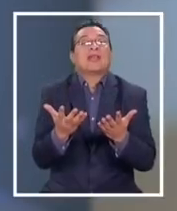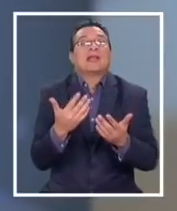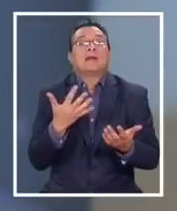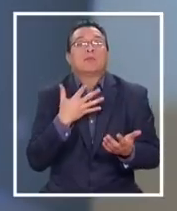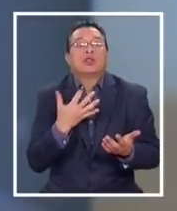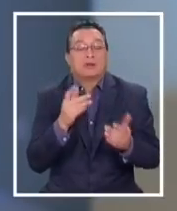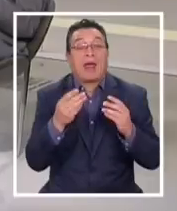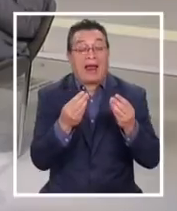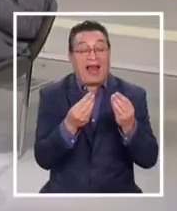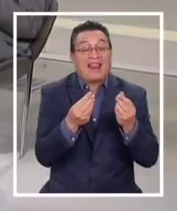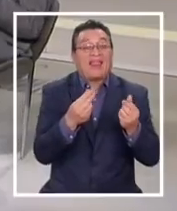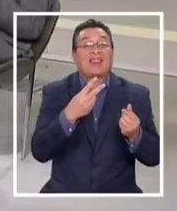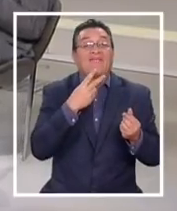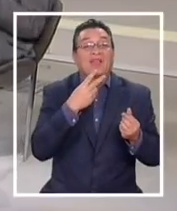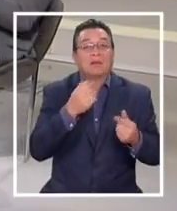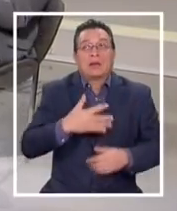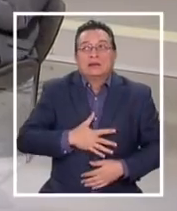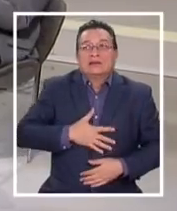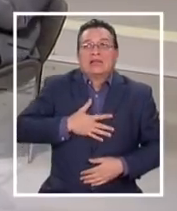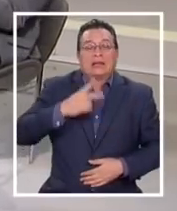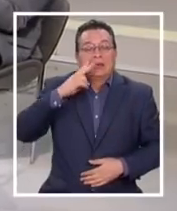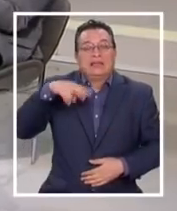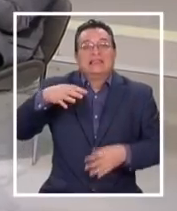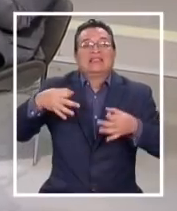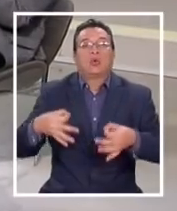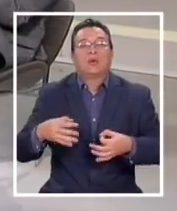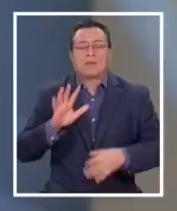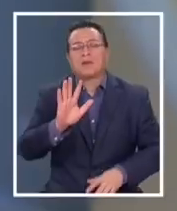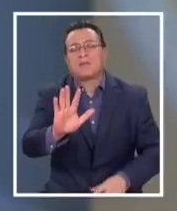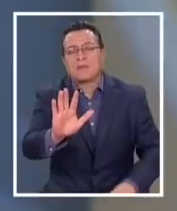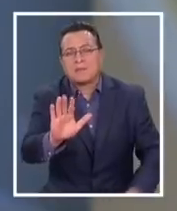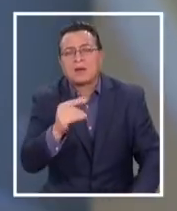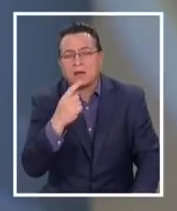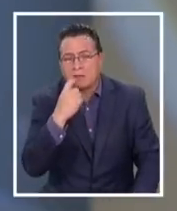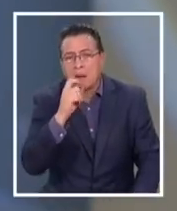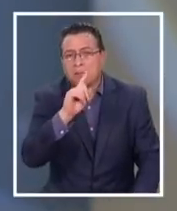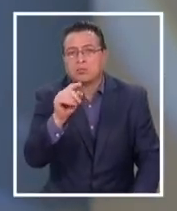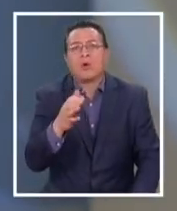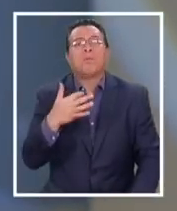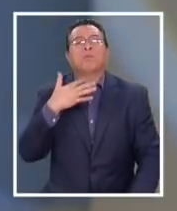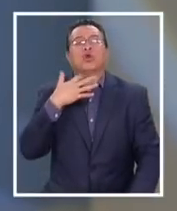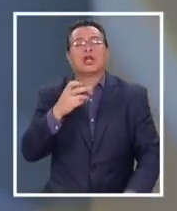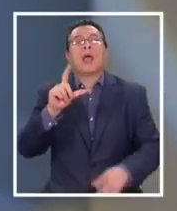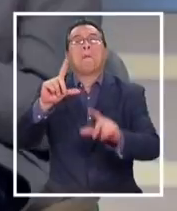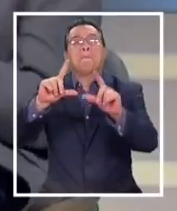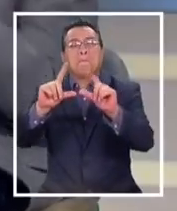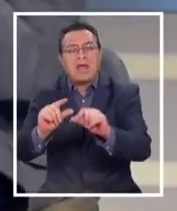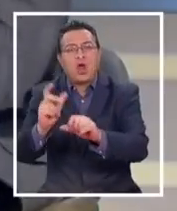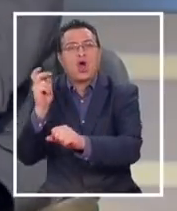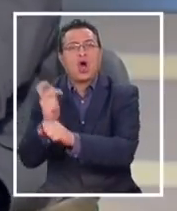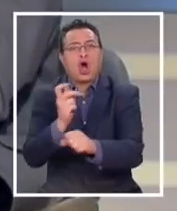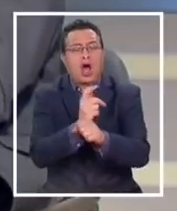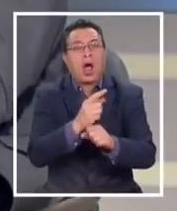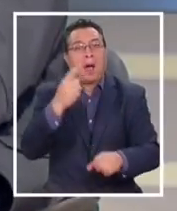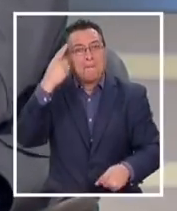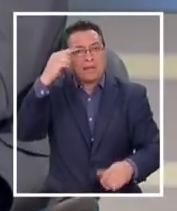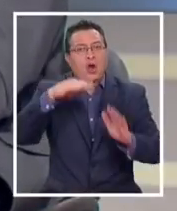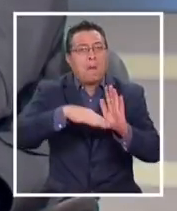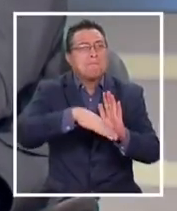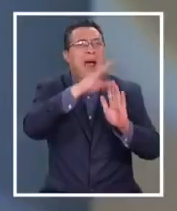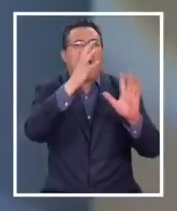en la percepción de inseguridad. Pero ¿por qué, subsecretaria, disculpe, por qué menos casos a lo mejor, sí, porque las cifras los indican, sí, sí, pero más